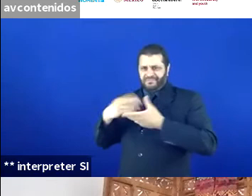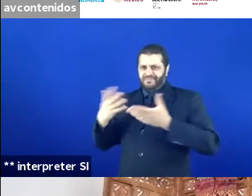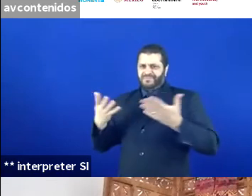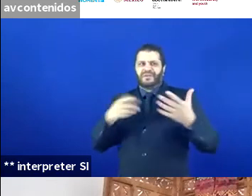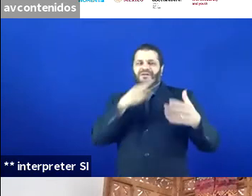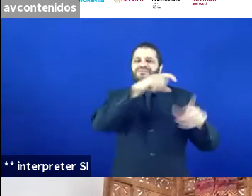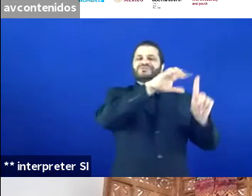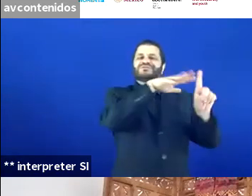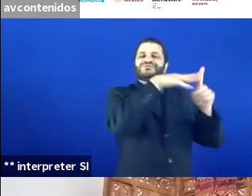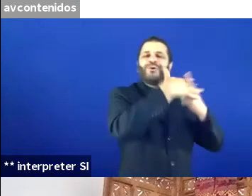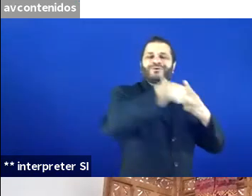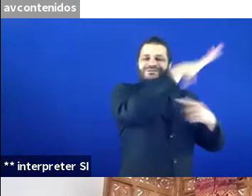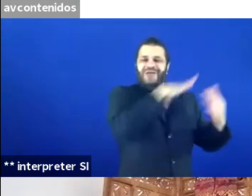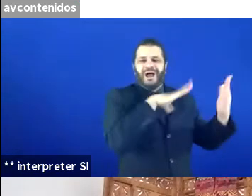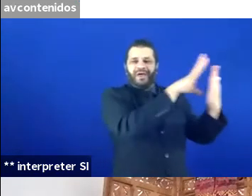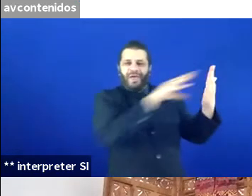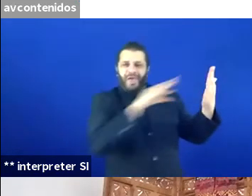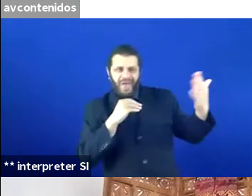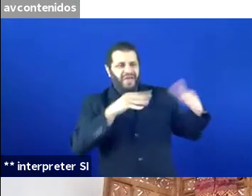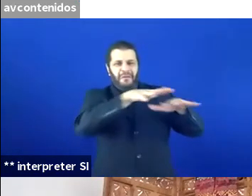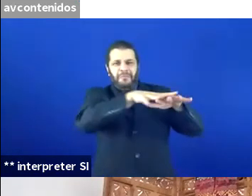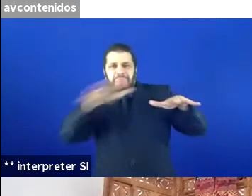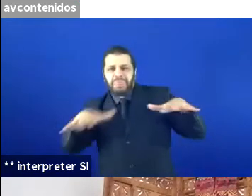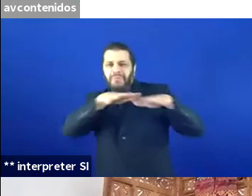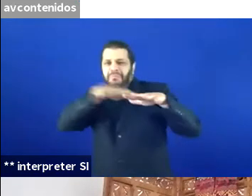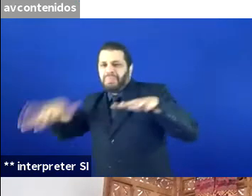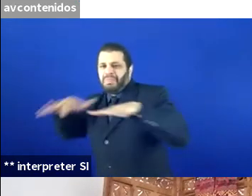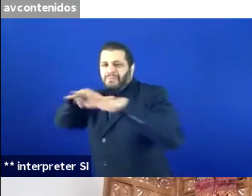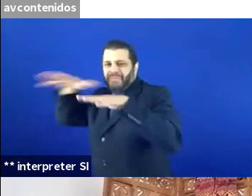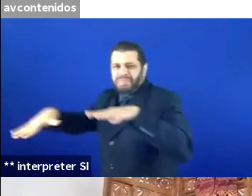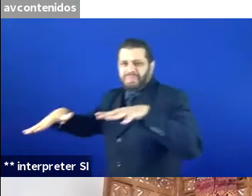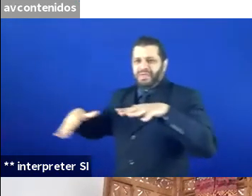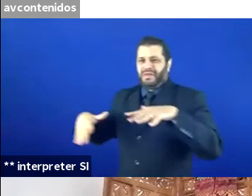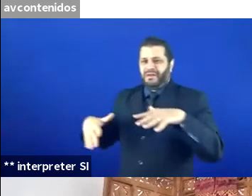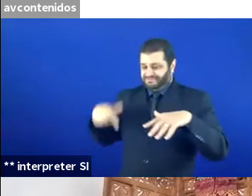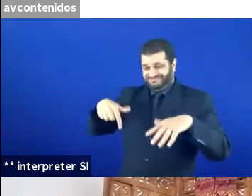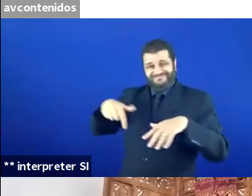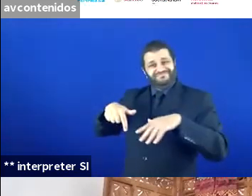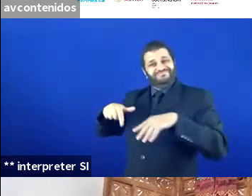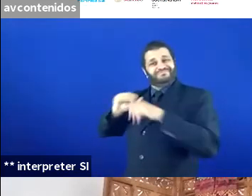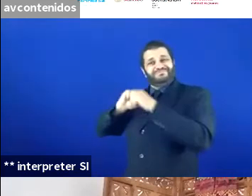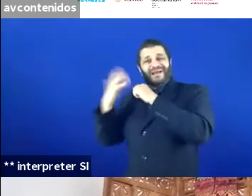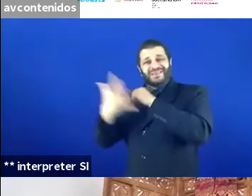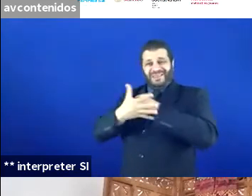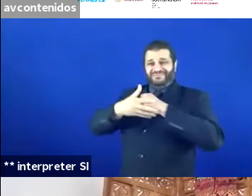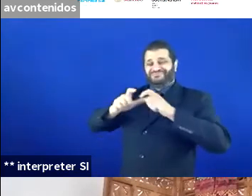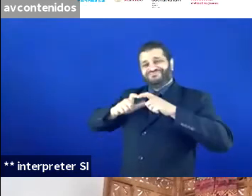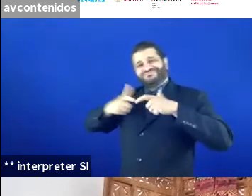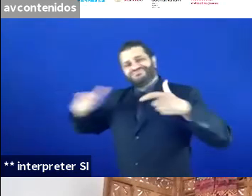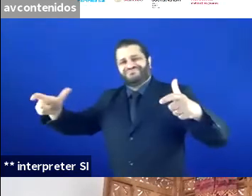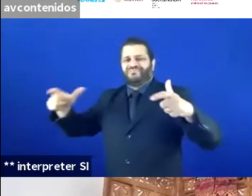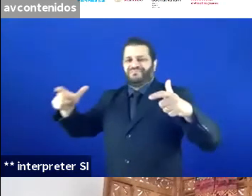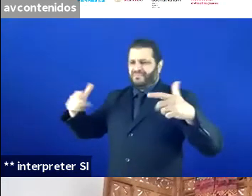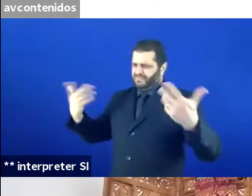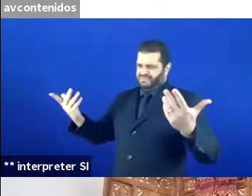diversidad. Desde la tragedia humana que es la pandemia, tenemos el deber y la notable oportunidad de recuperarnos mejor que antes. La